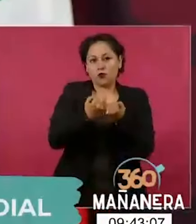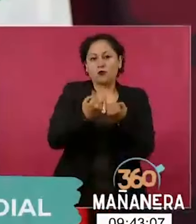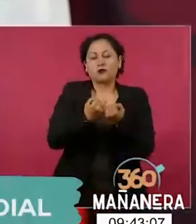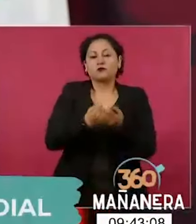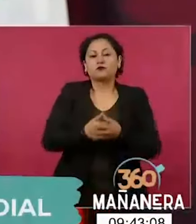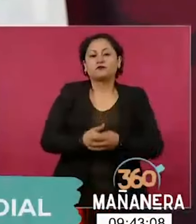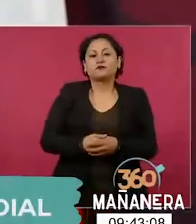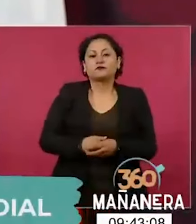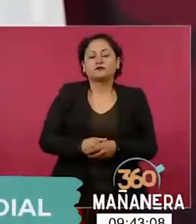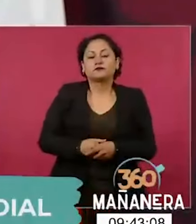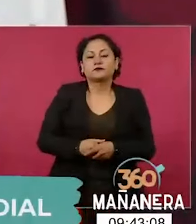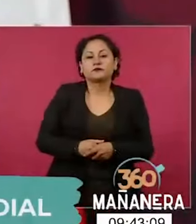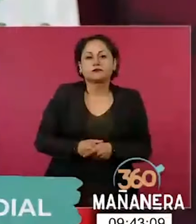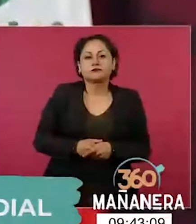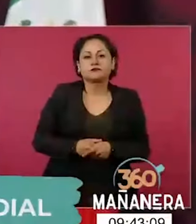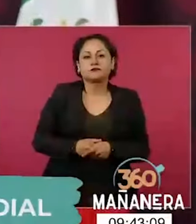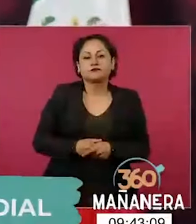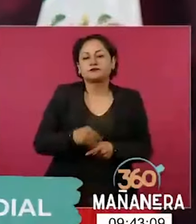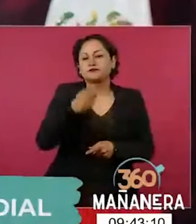eh